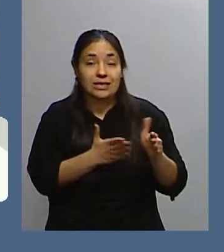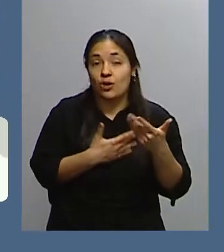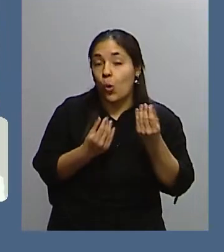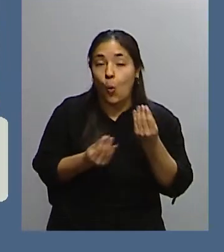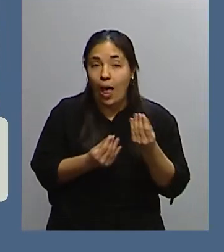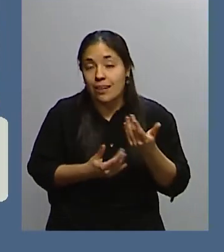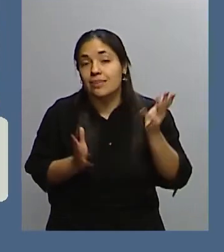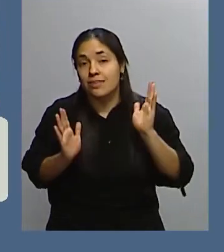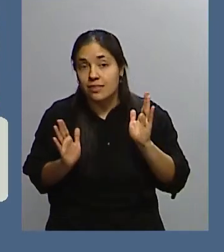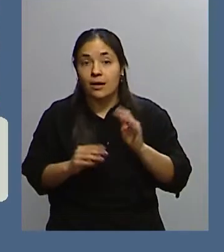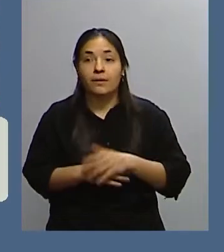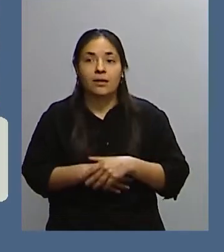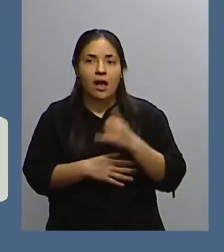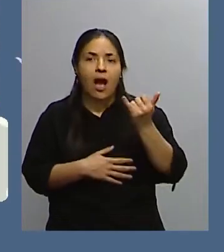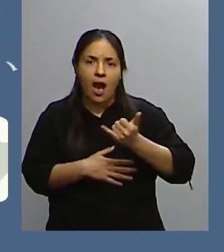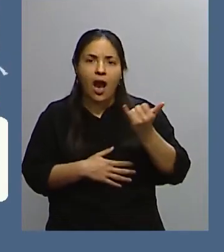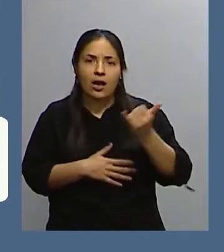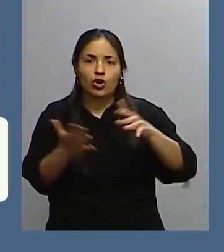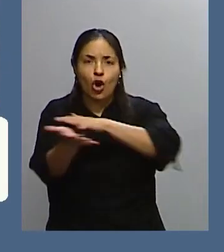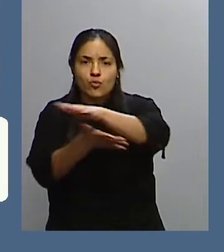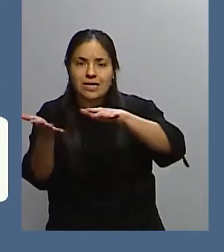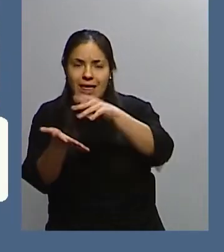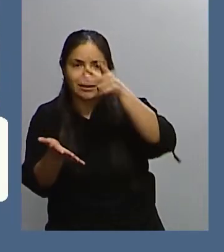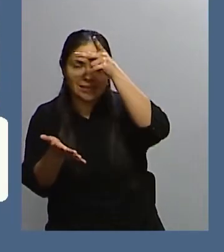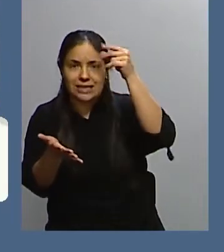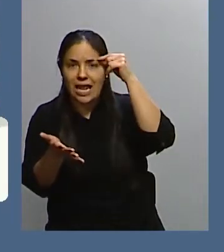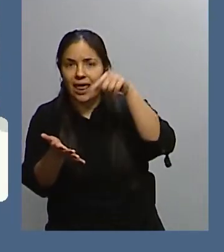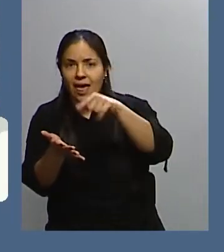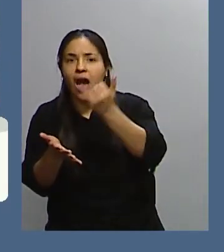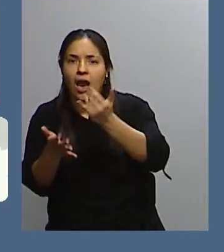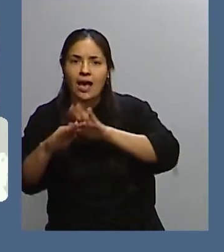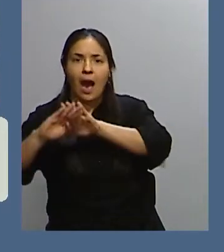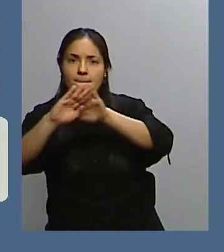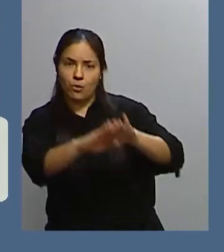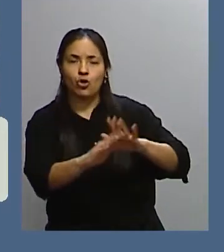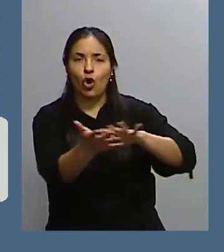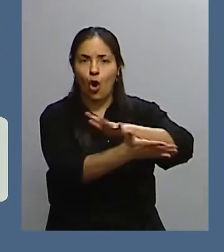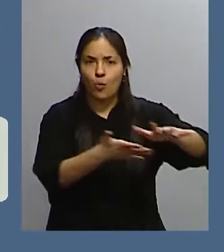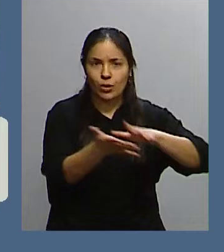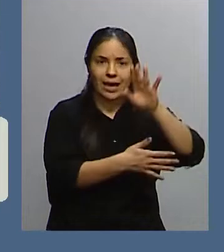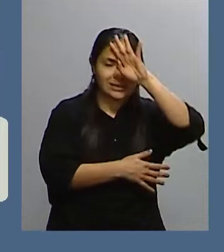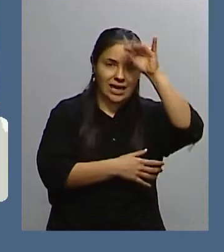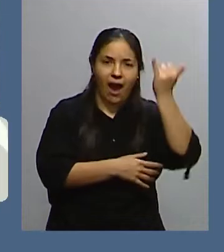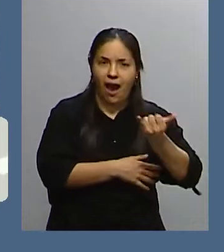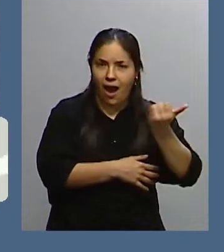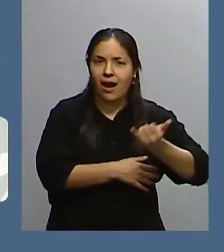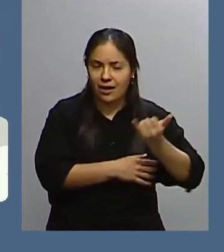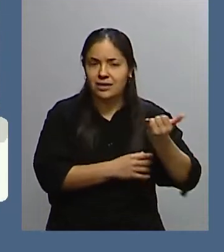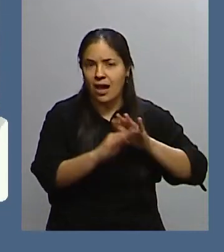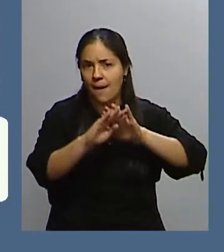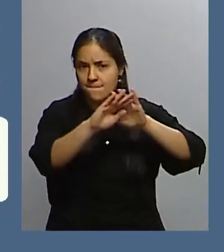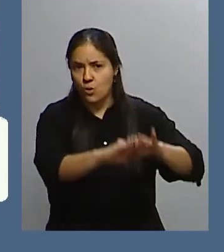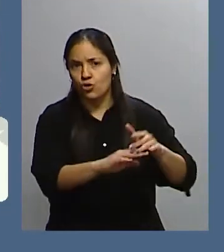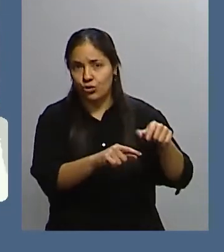digamos, hay dentro de la población chilena también un apoyo a las demandas mapuche cuando se expresan